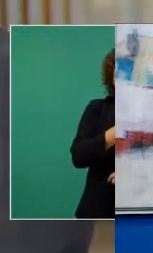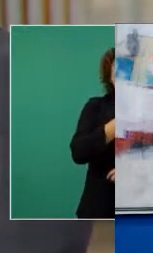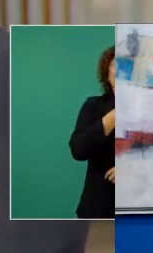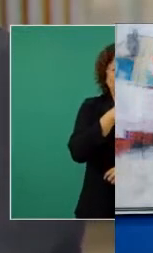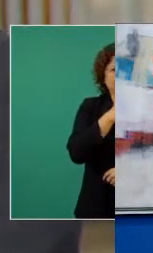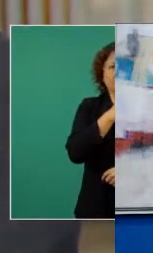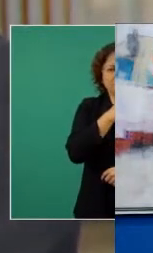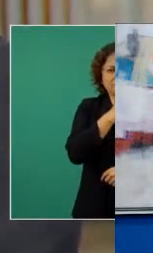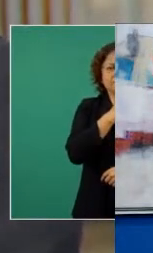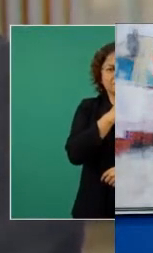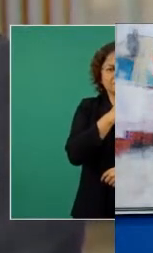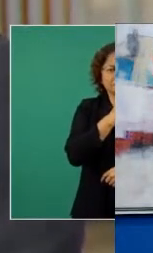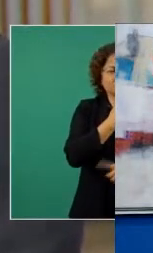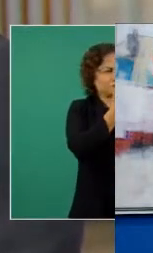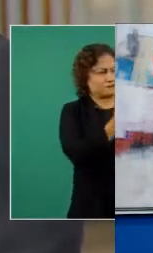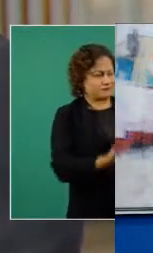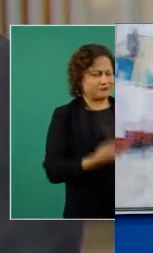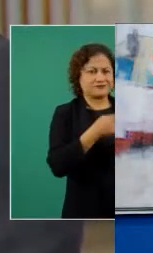de este héroe